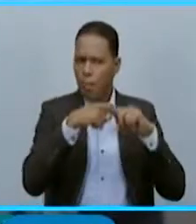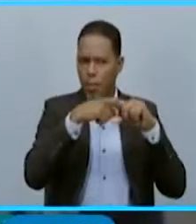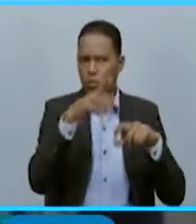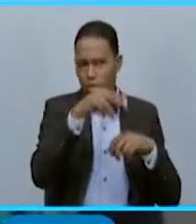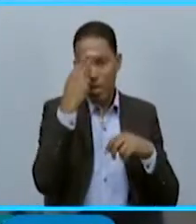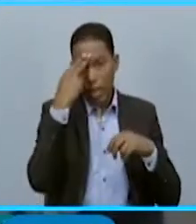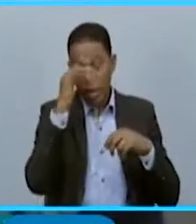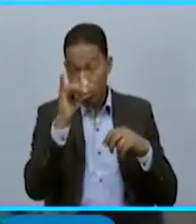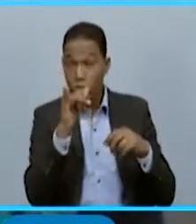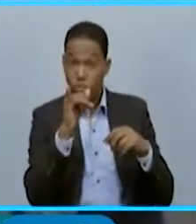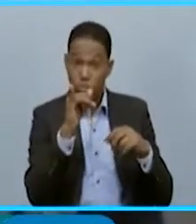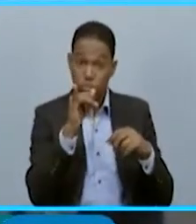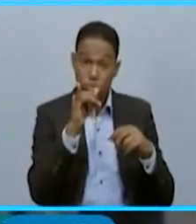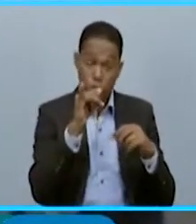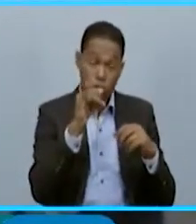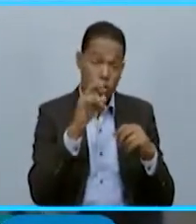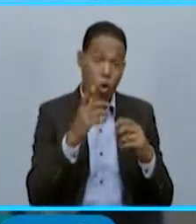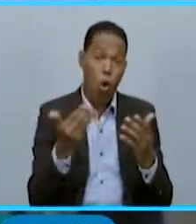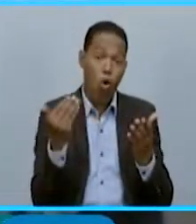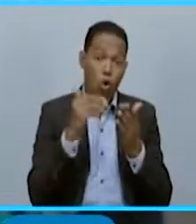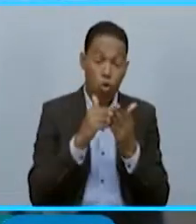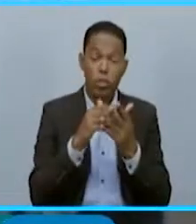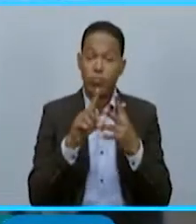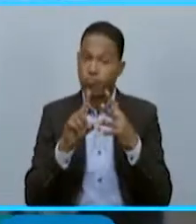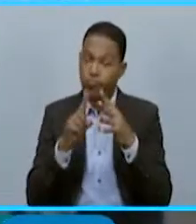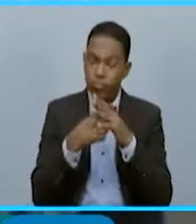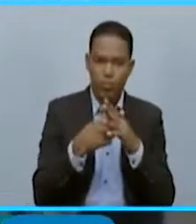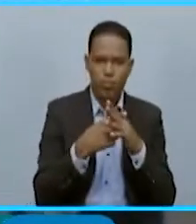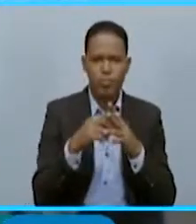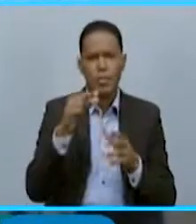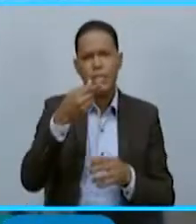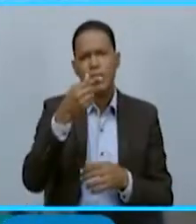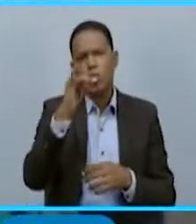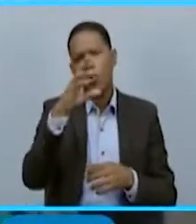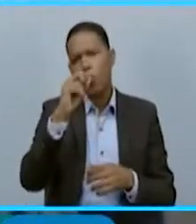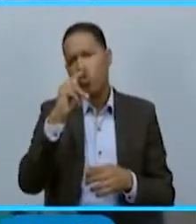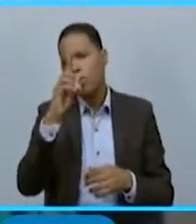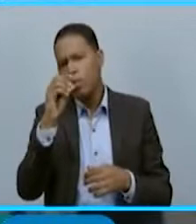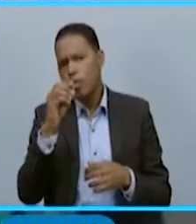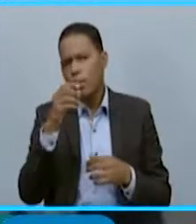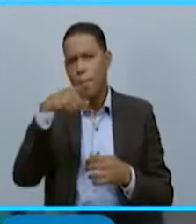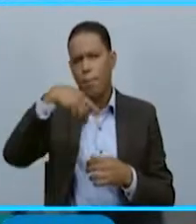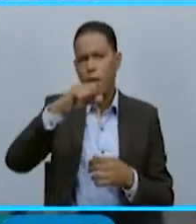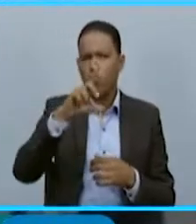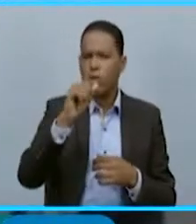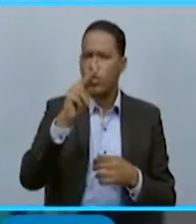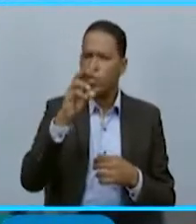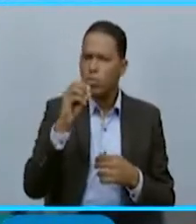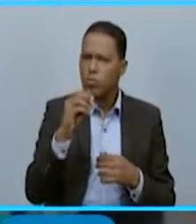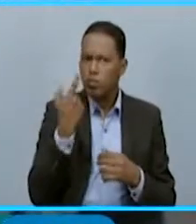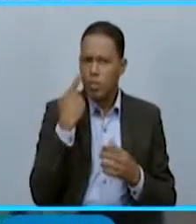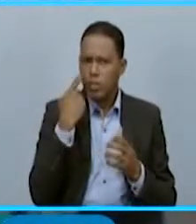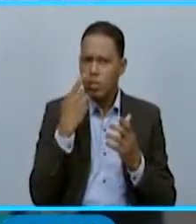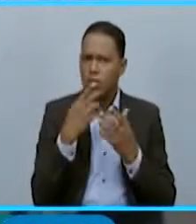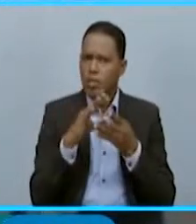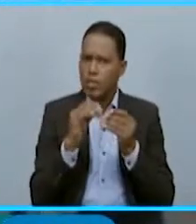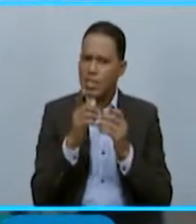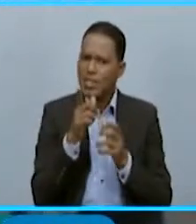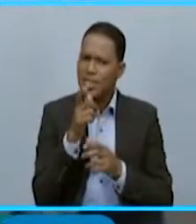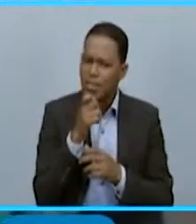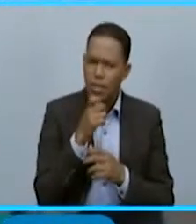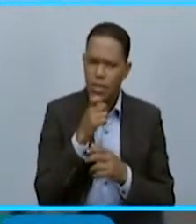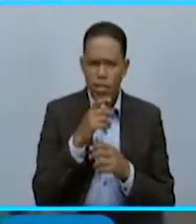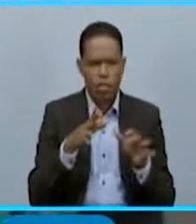en Haití tenemos a Gioconda Paulino Pues en directo que nos cuenta propósito pues de quién se trata y cuál es la